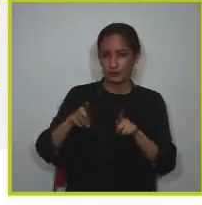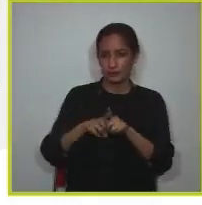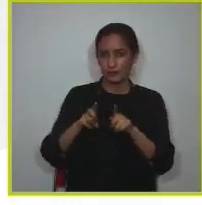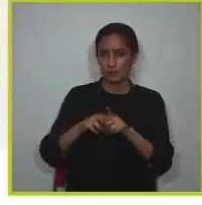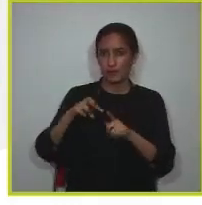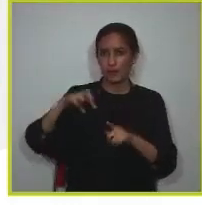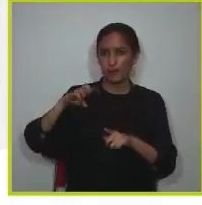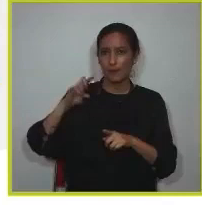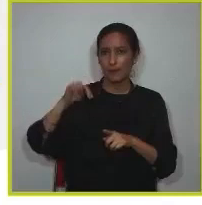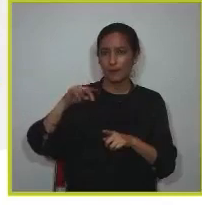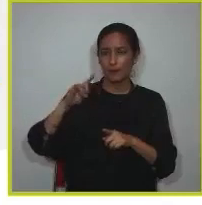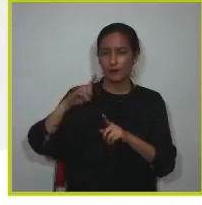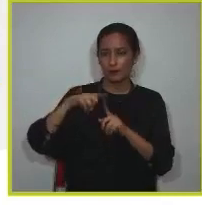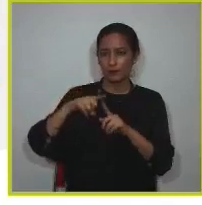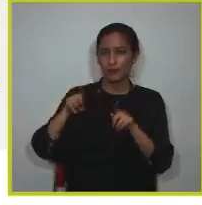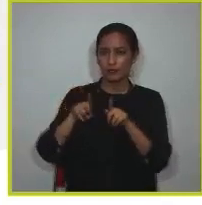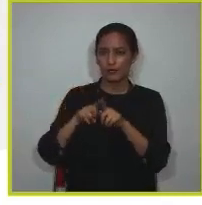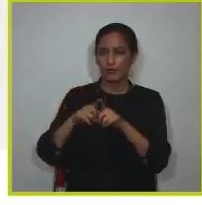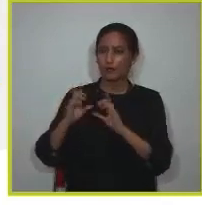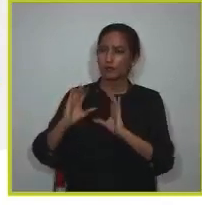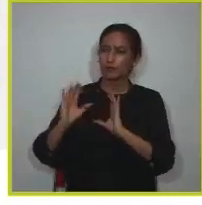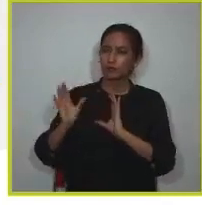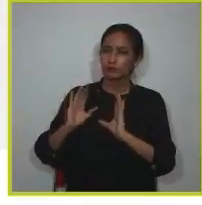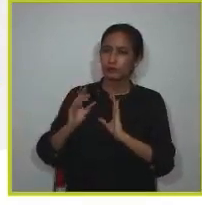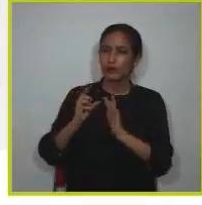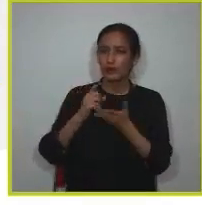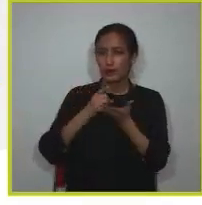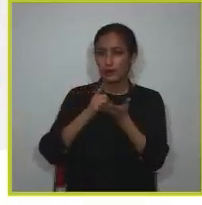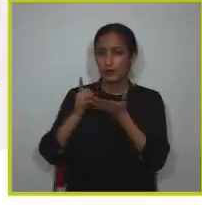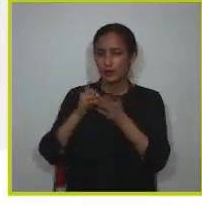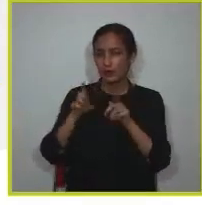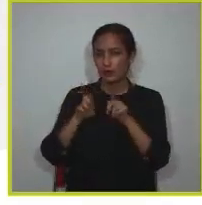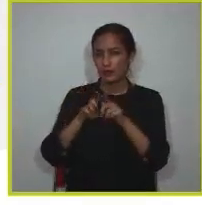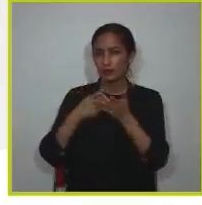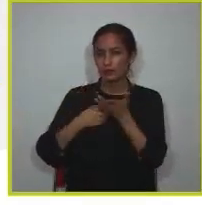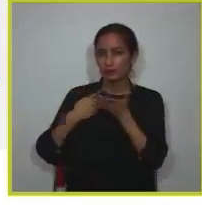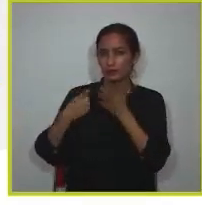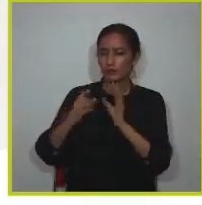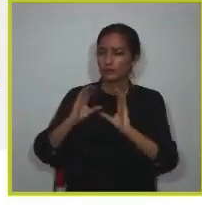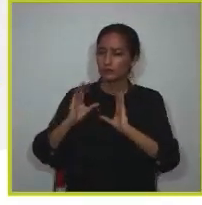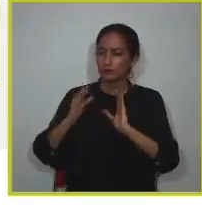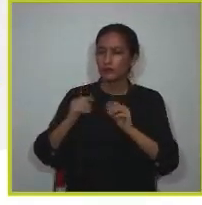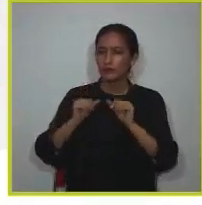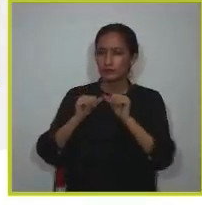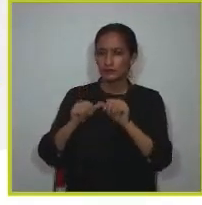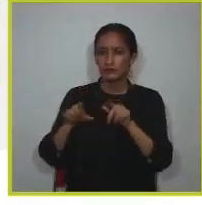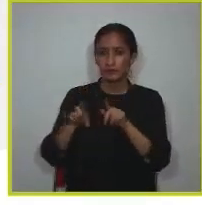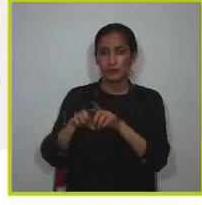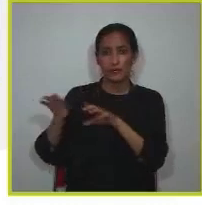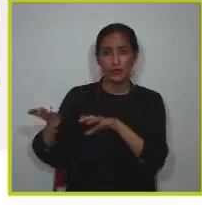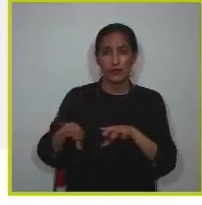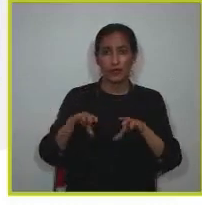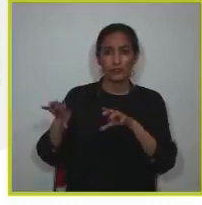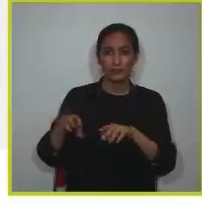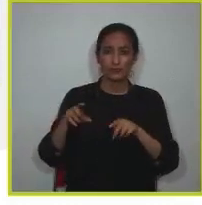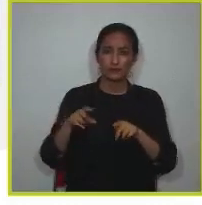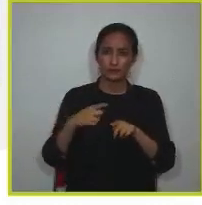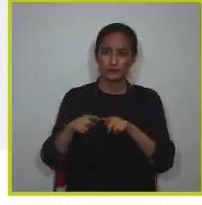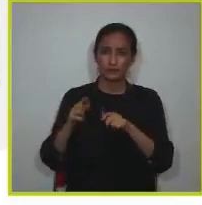penut en un espacio de características dialógicas llamadas comité de seguimiento que operaba